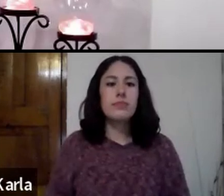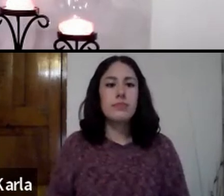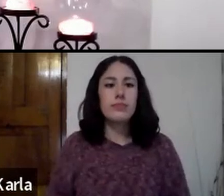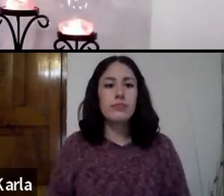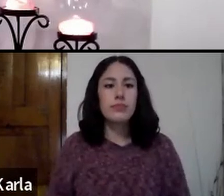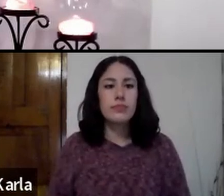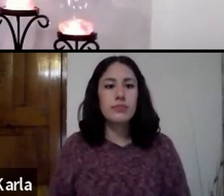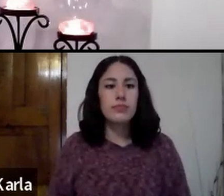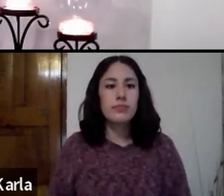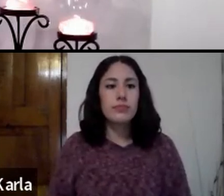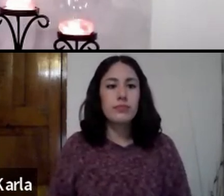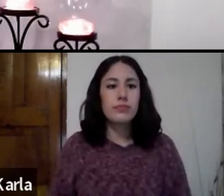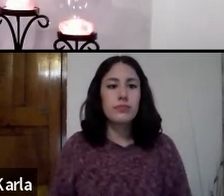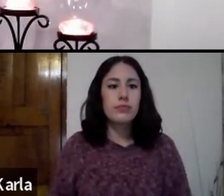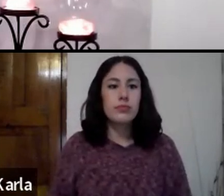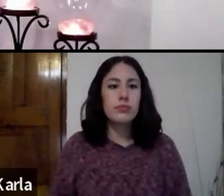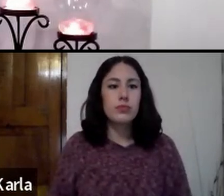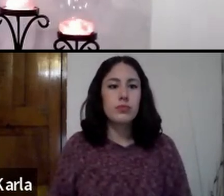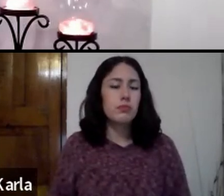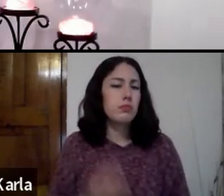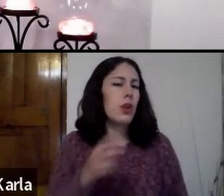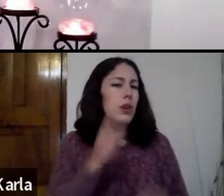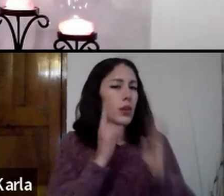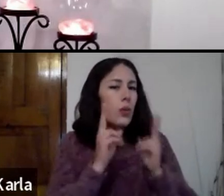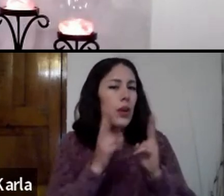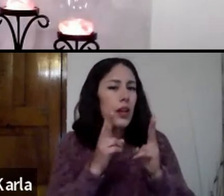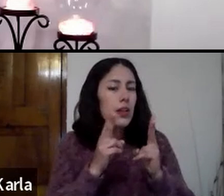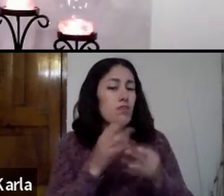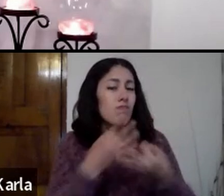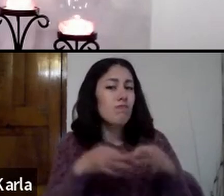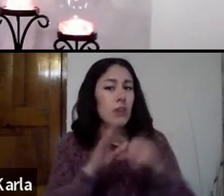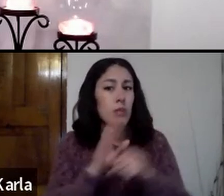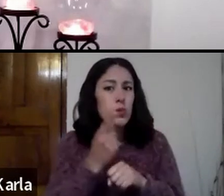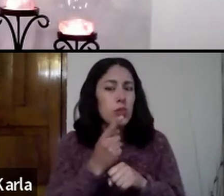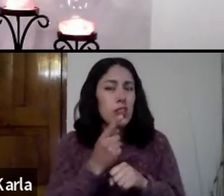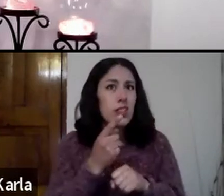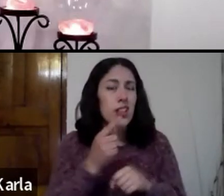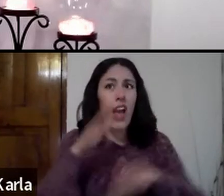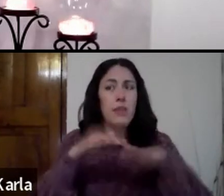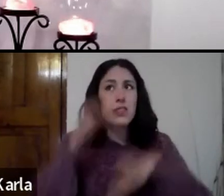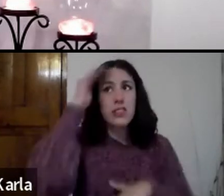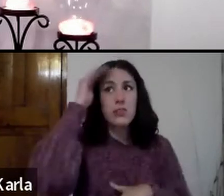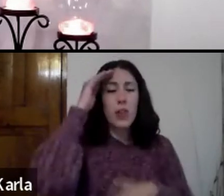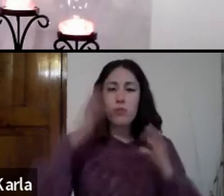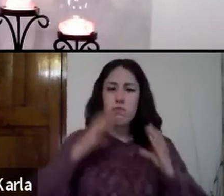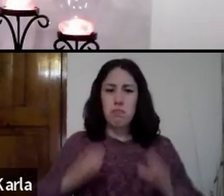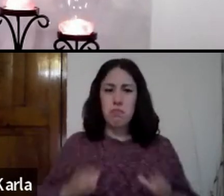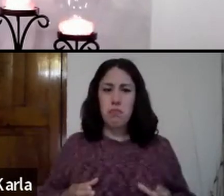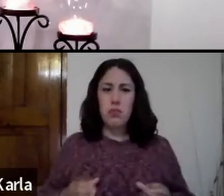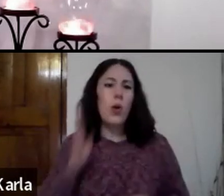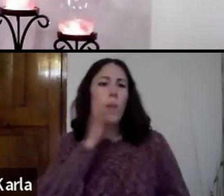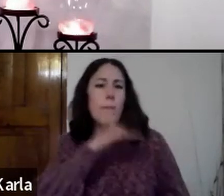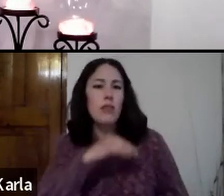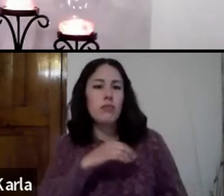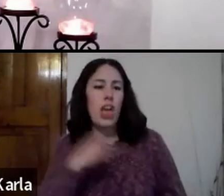de cómo entenderlo bien porque a veces se ve como que el cuerpo es malo y entonces voy a